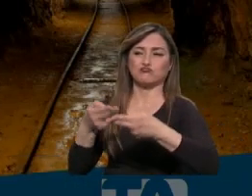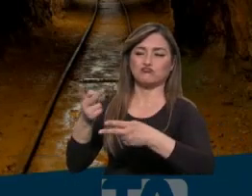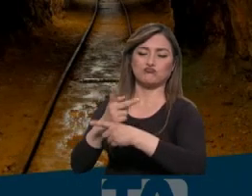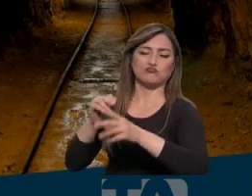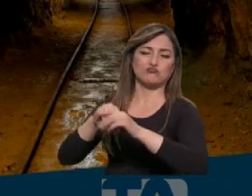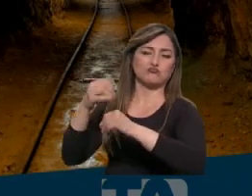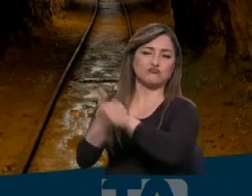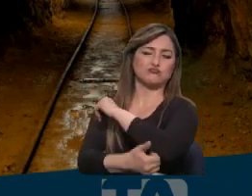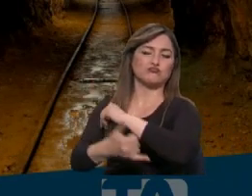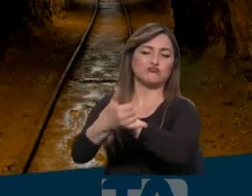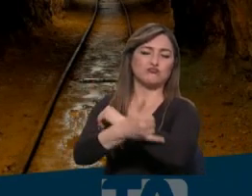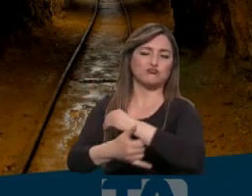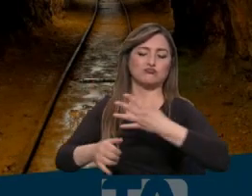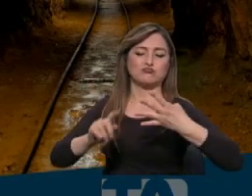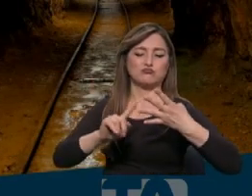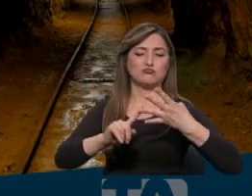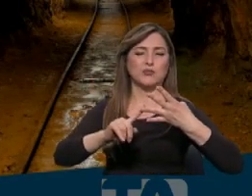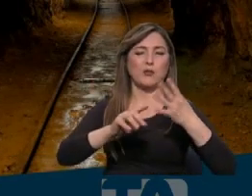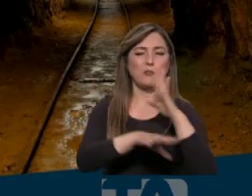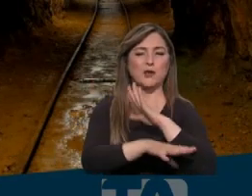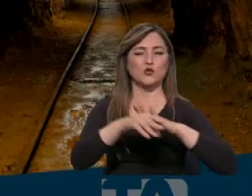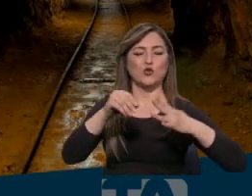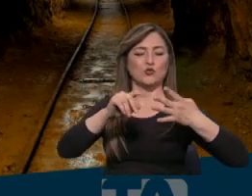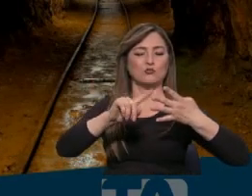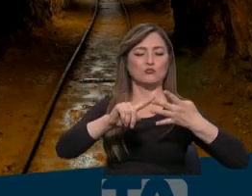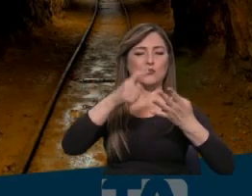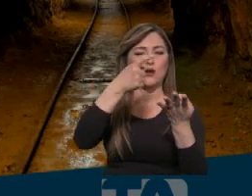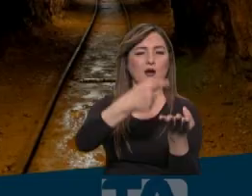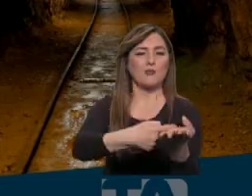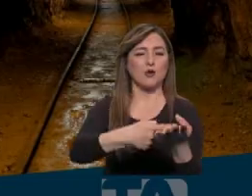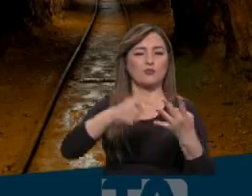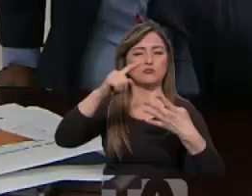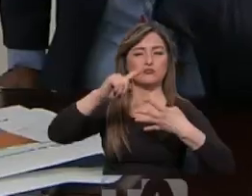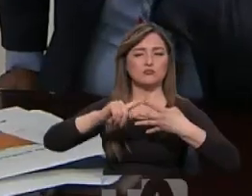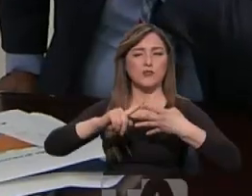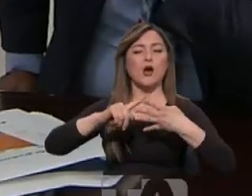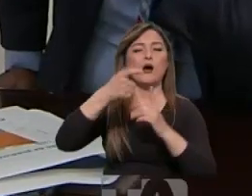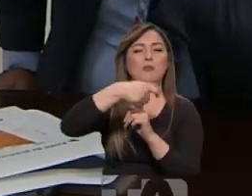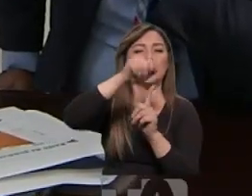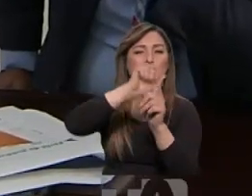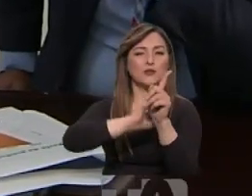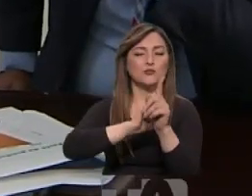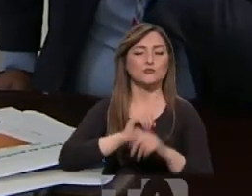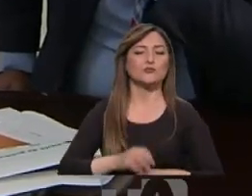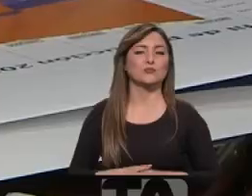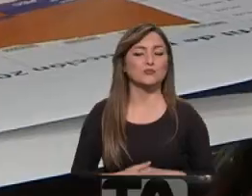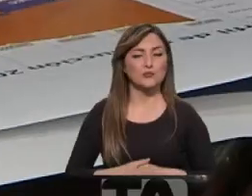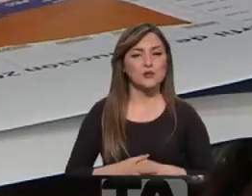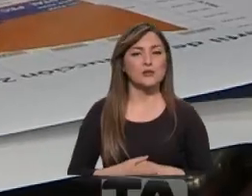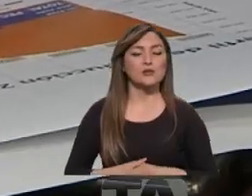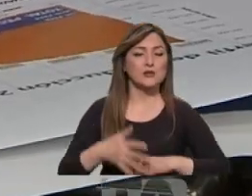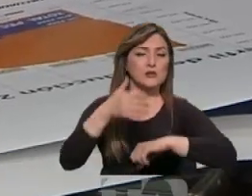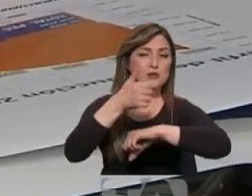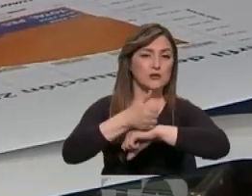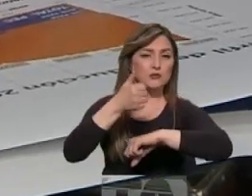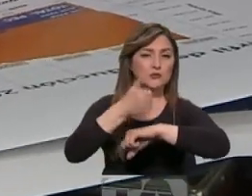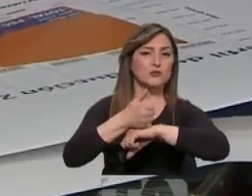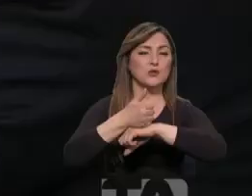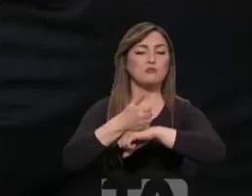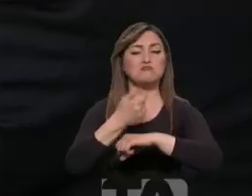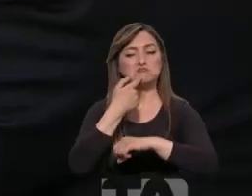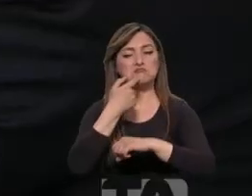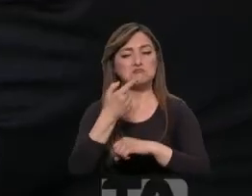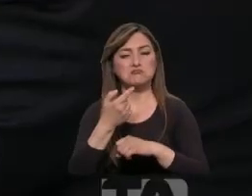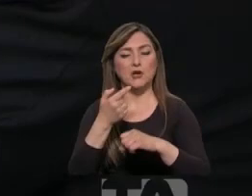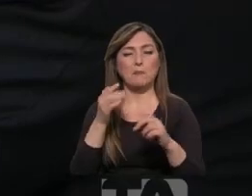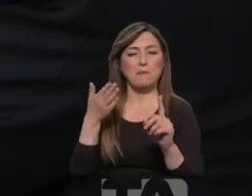general, después del petróleo, el camarón y el banano. Por ello, las autoridades del ramo creen que se va a